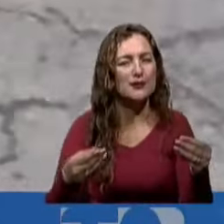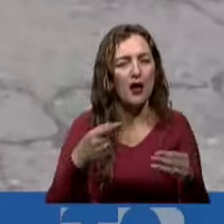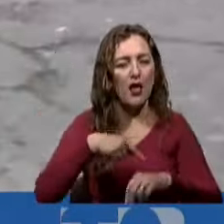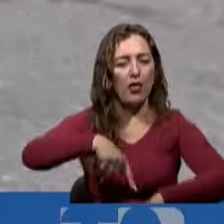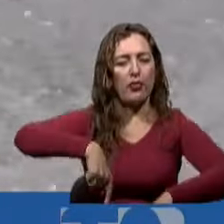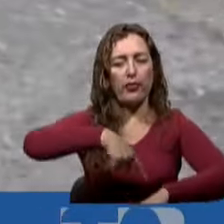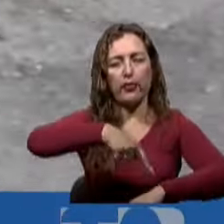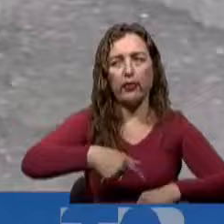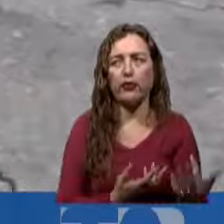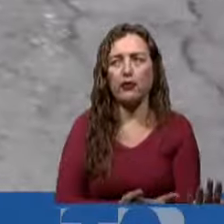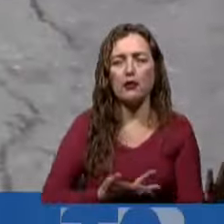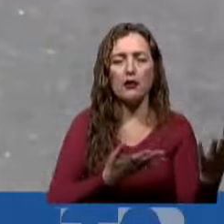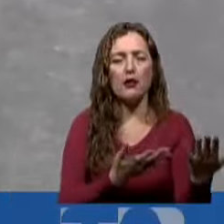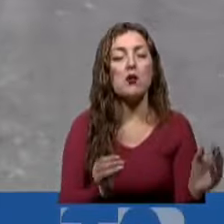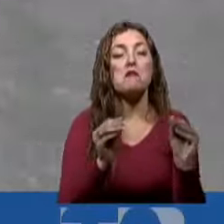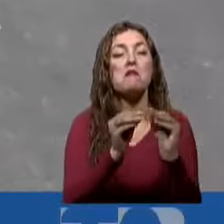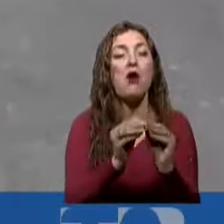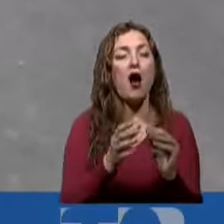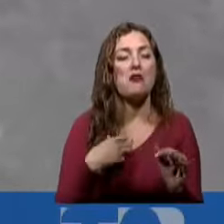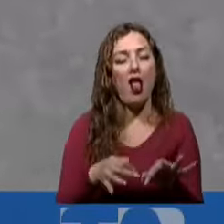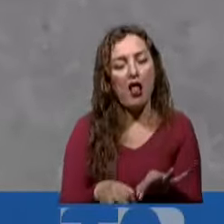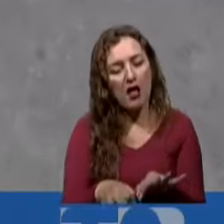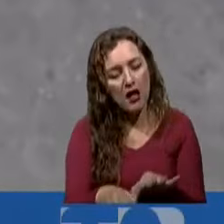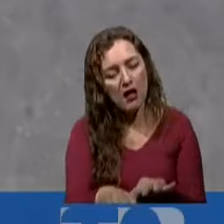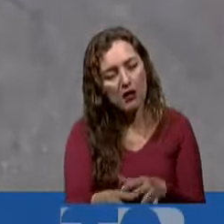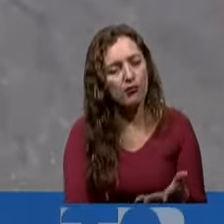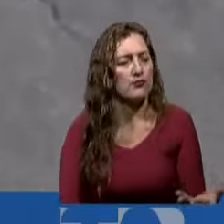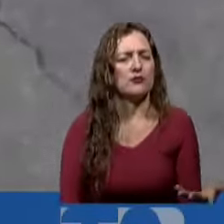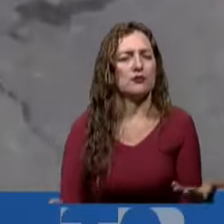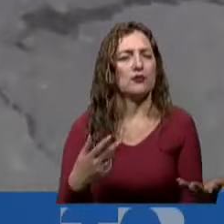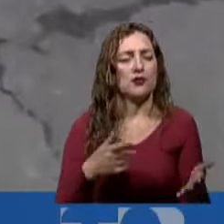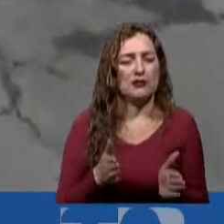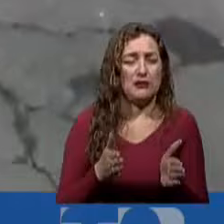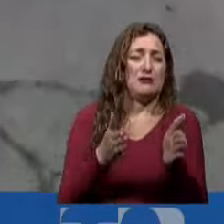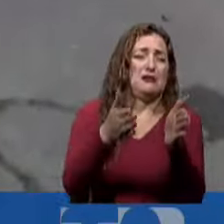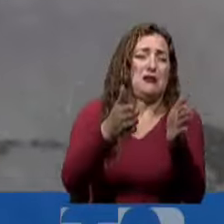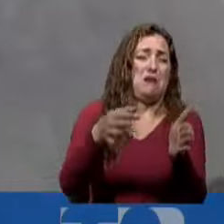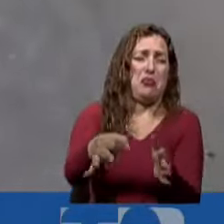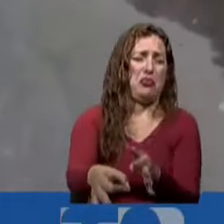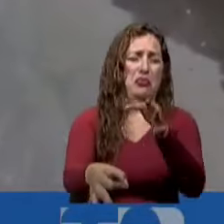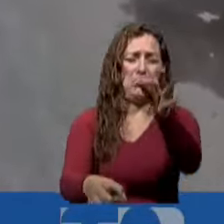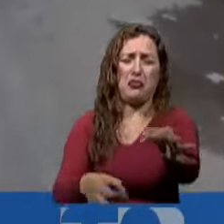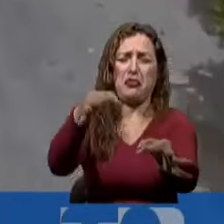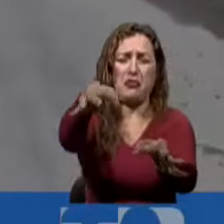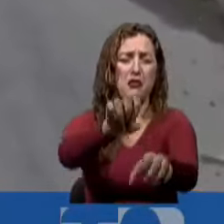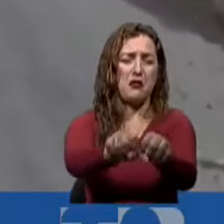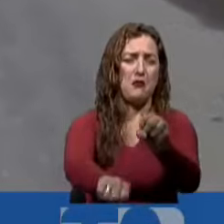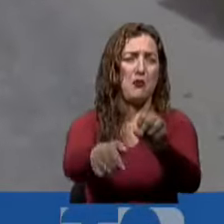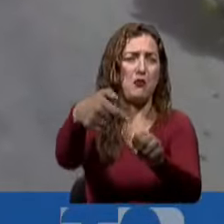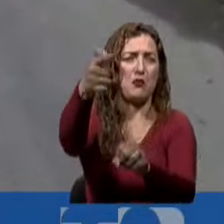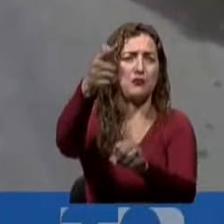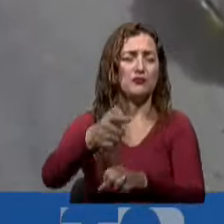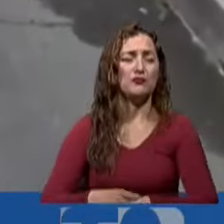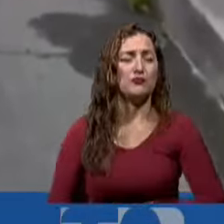mucho tiempo. Además que se va incrementando, como usted puede ver, no solamente de este pedazo, sino muchas partes que están más adelante en esta